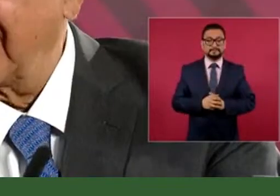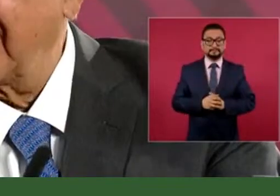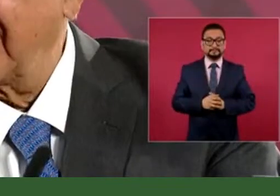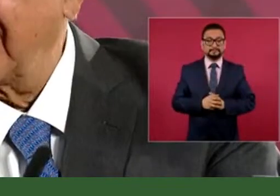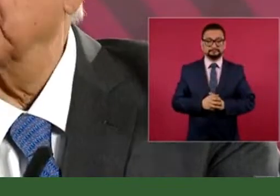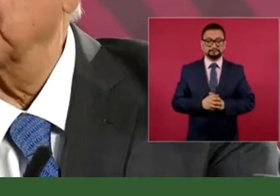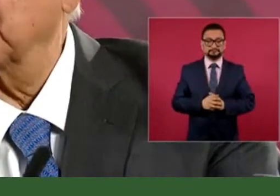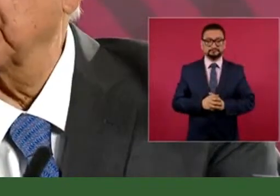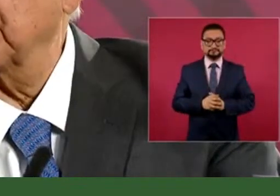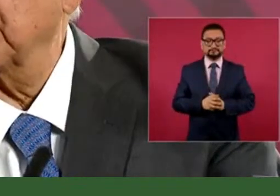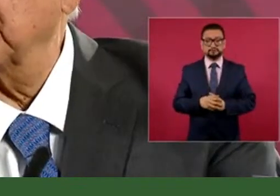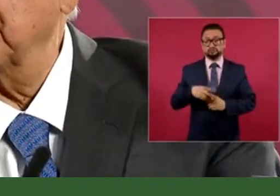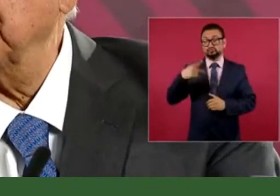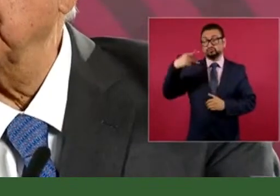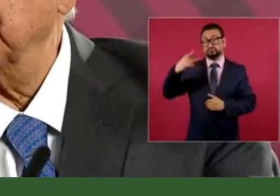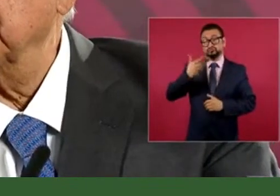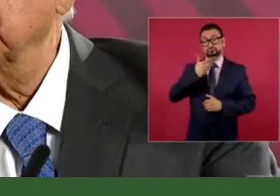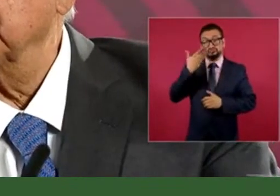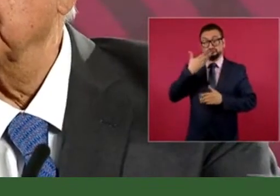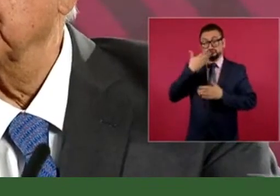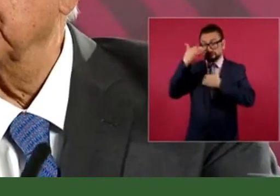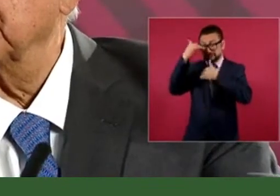a su conservadurismo